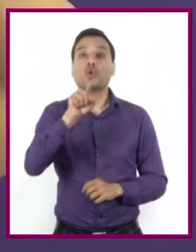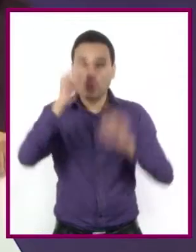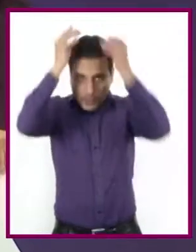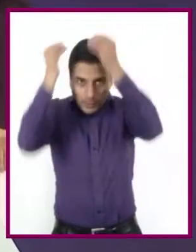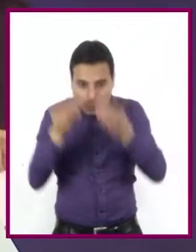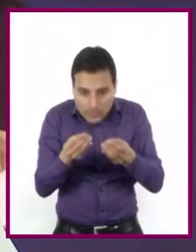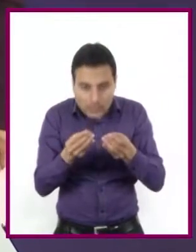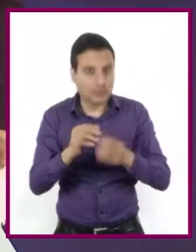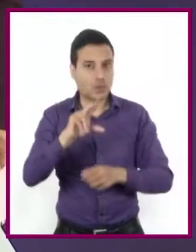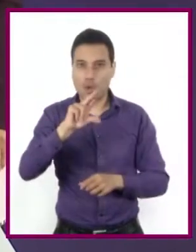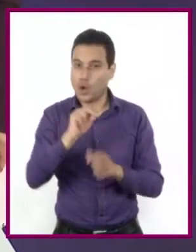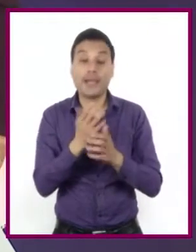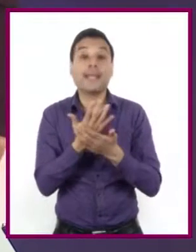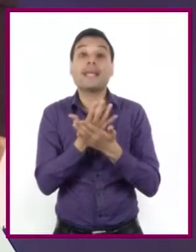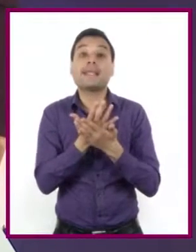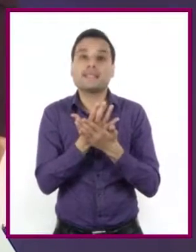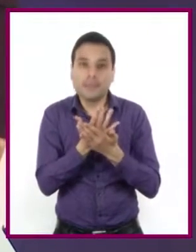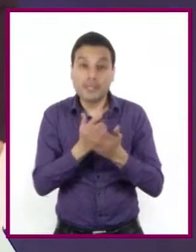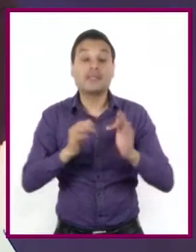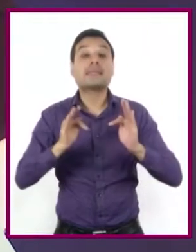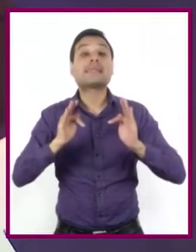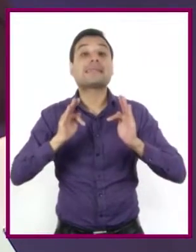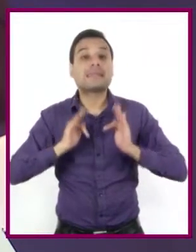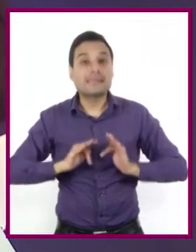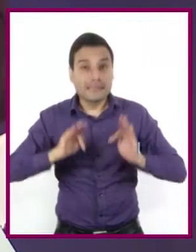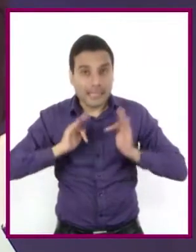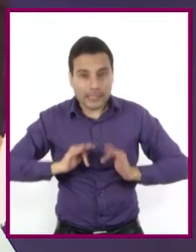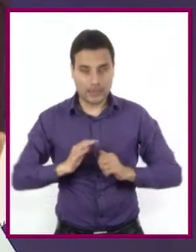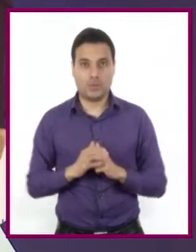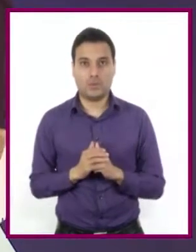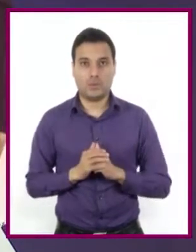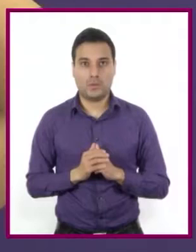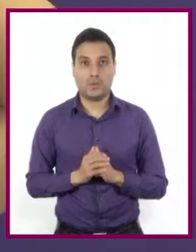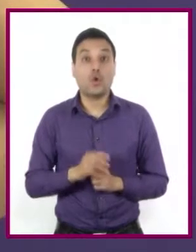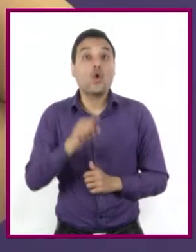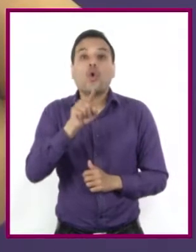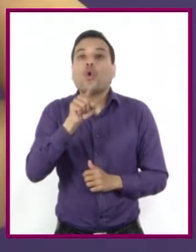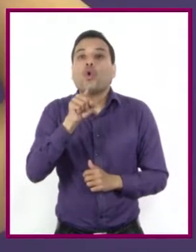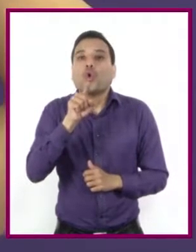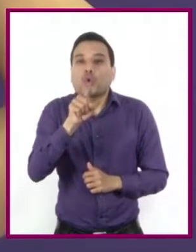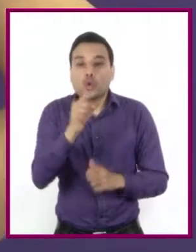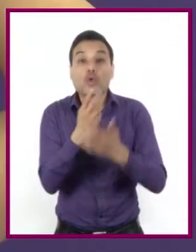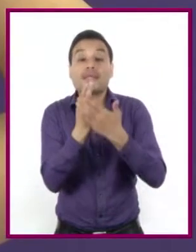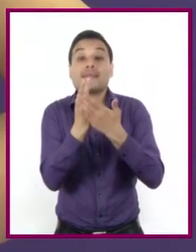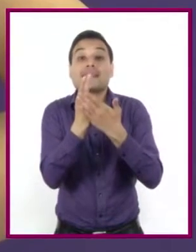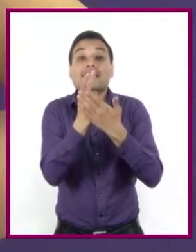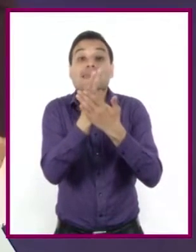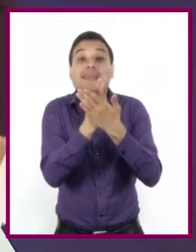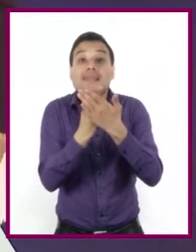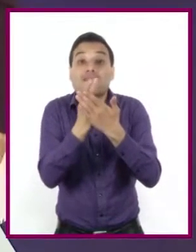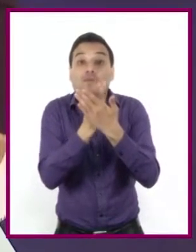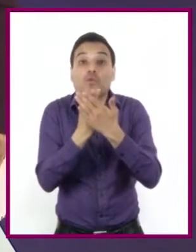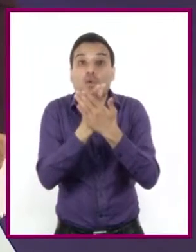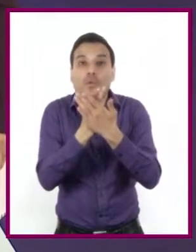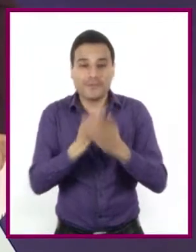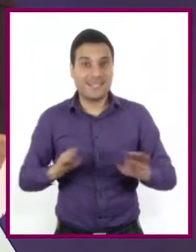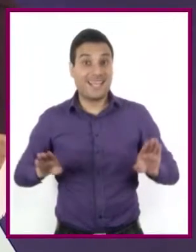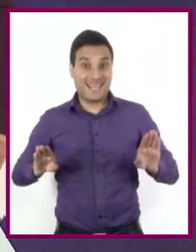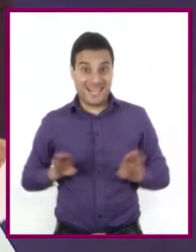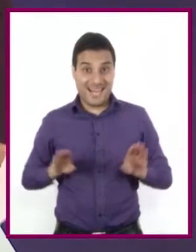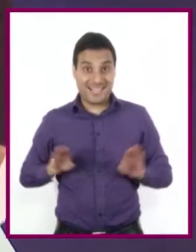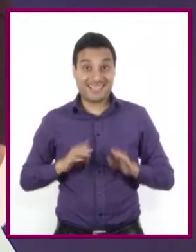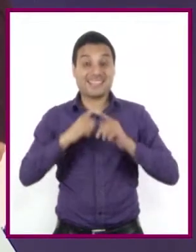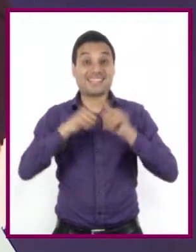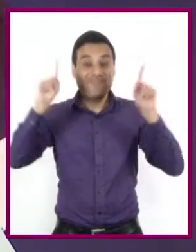cuaderno y ver lo que estás trazando. Lo que queremos es hacer ese dibujo con una perspectiva diferente, ya que de esa